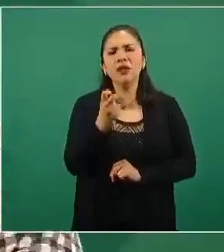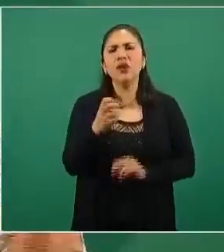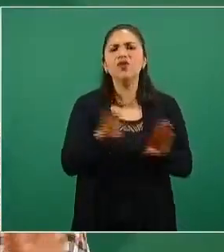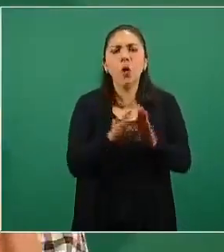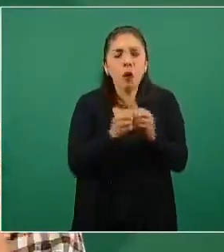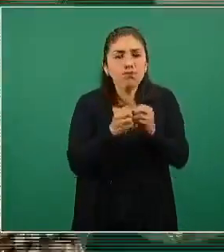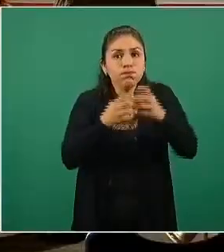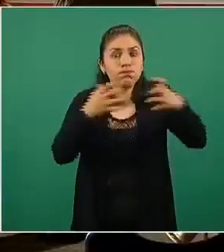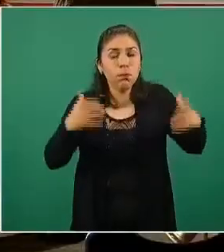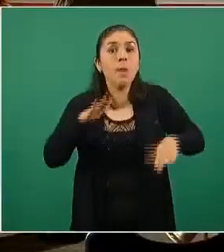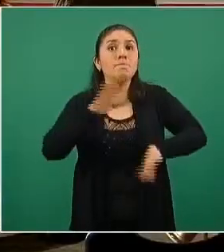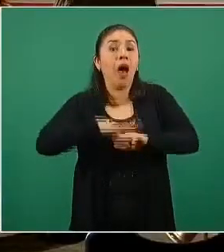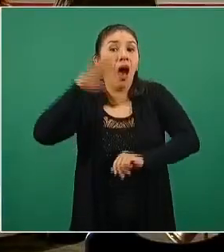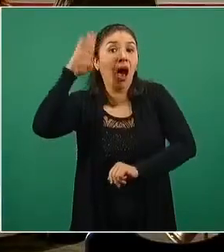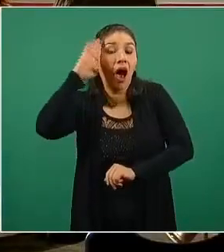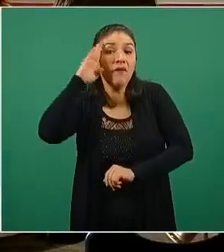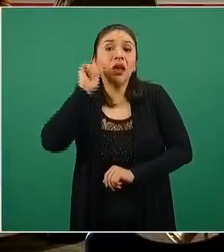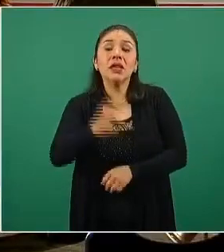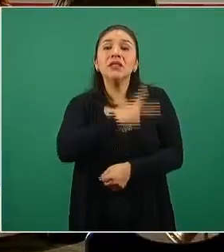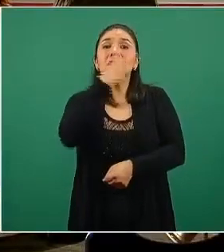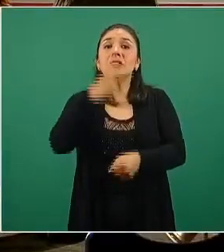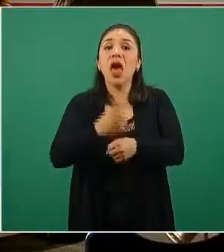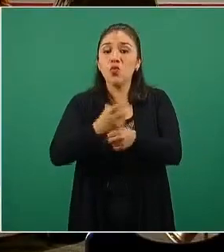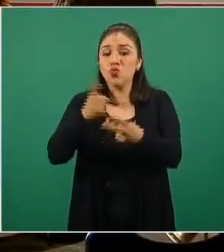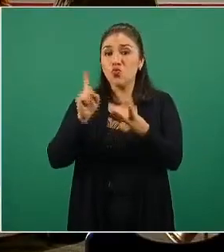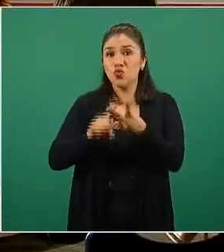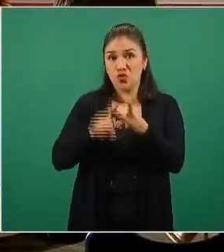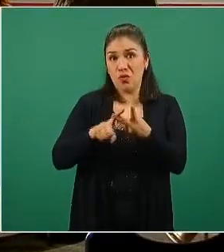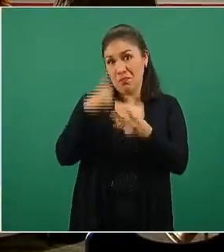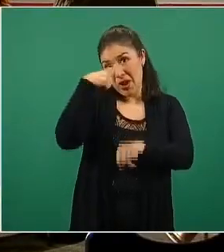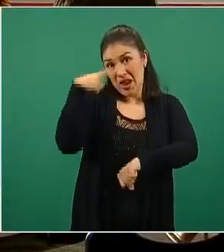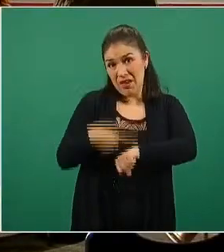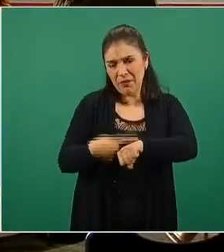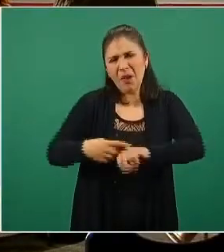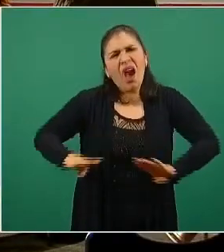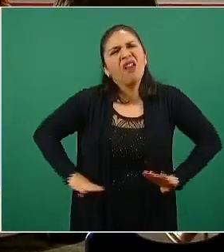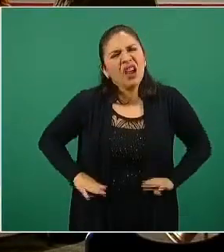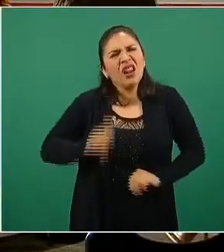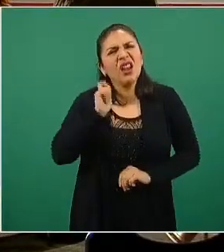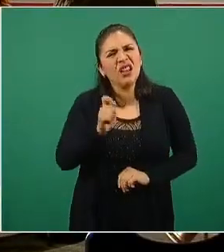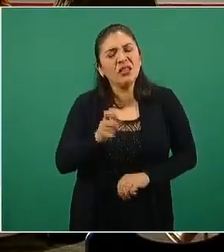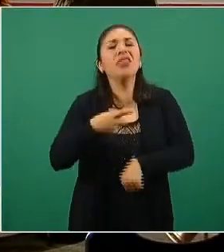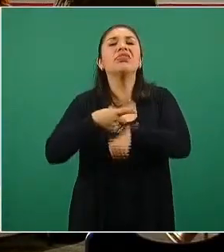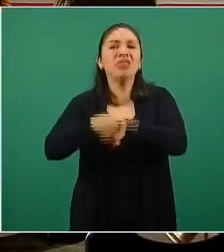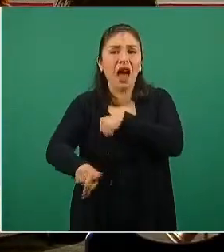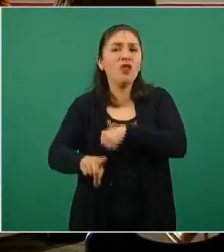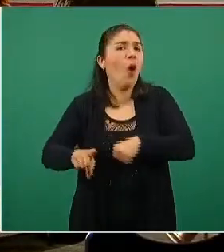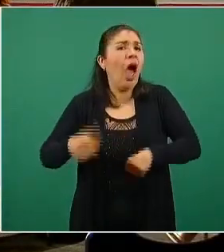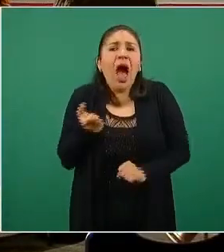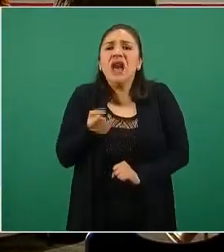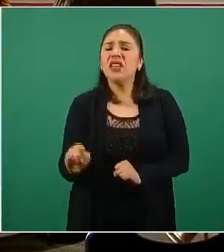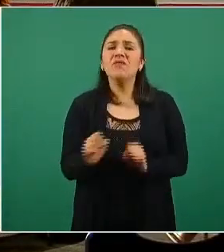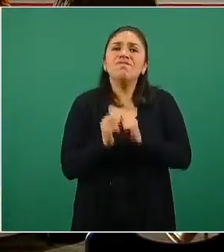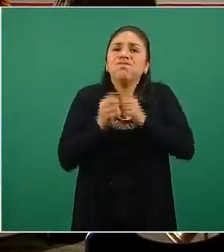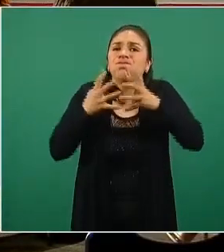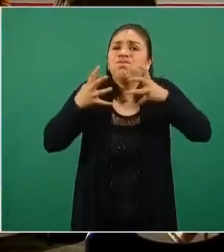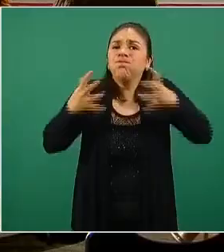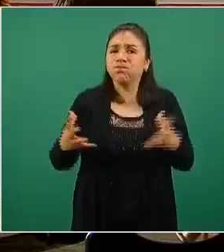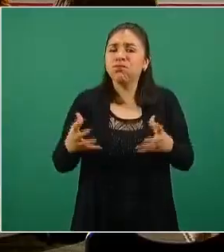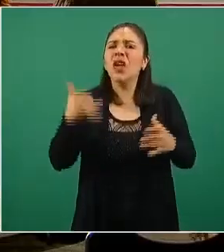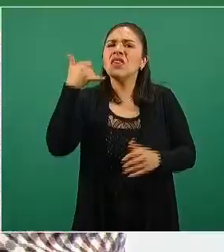inflamación es mucho mayor en la segunda fase. La segunda fase se caracteriza por el daño propiamente inflamatorio y